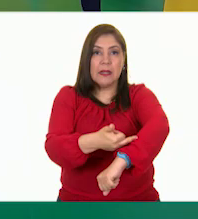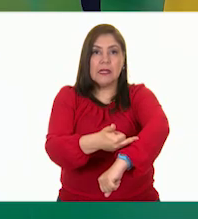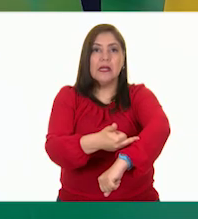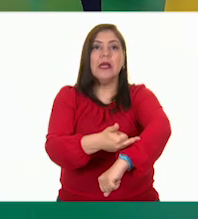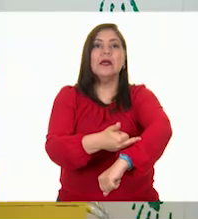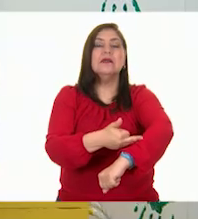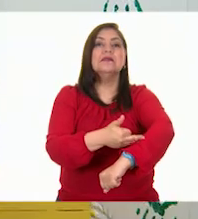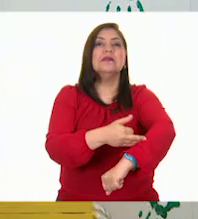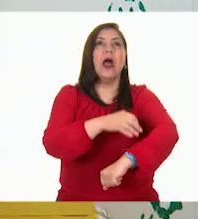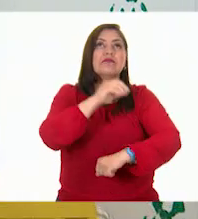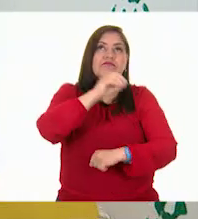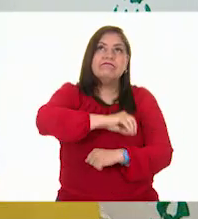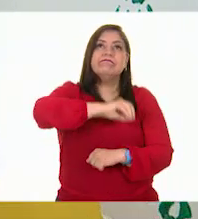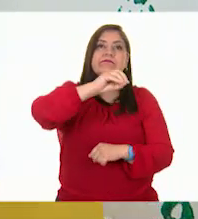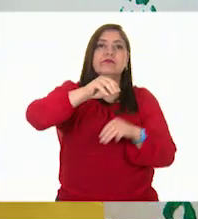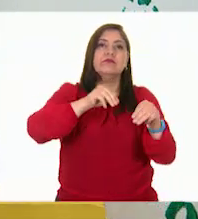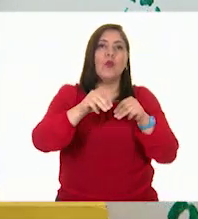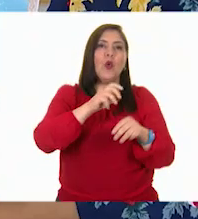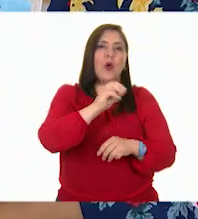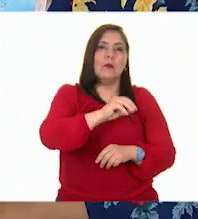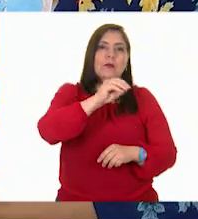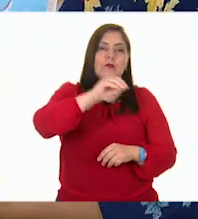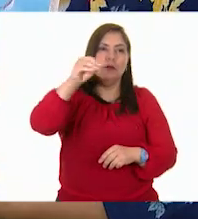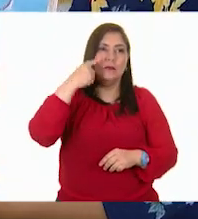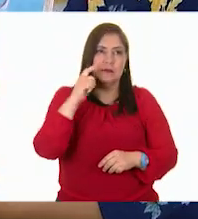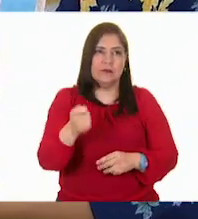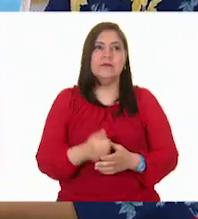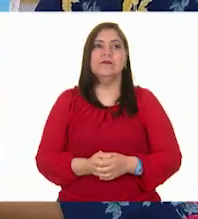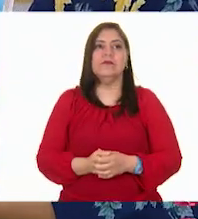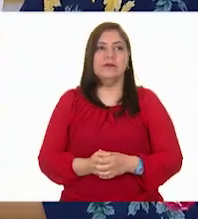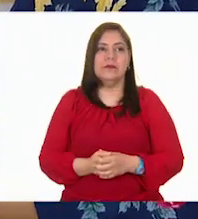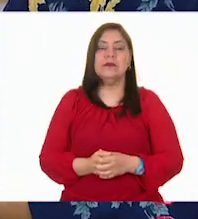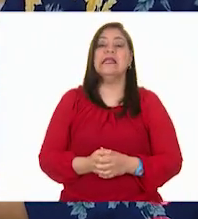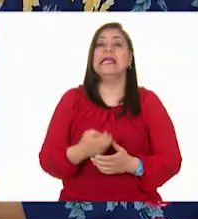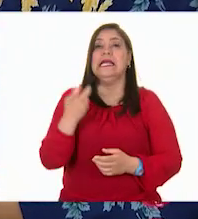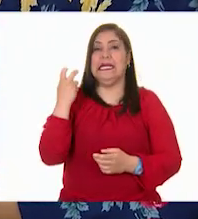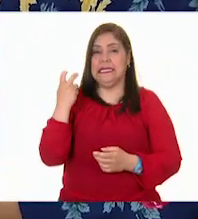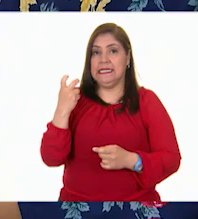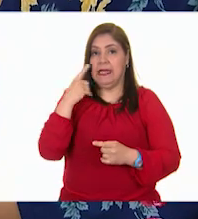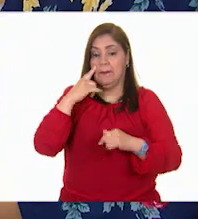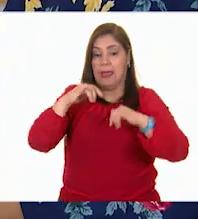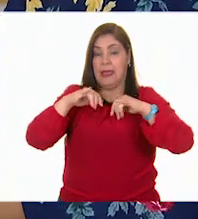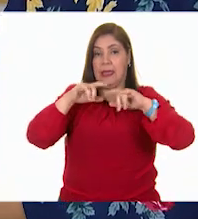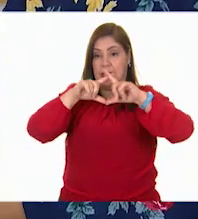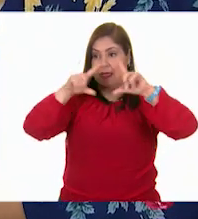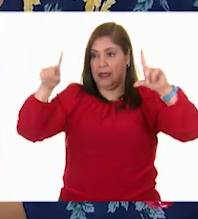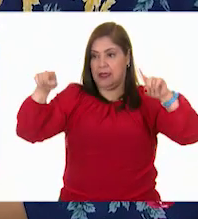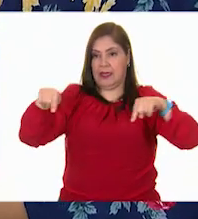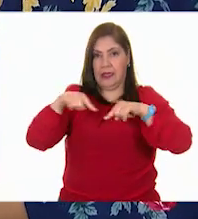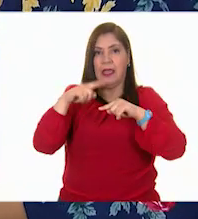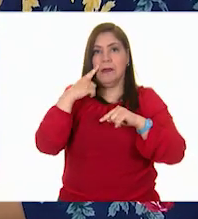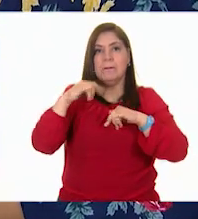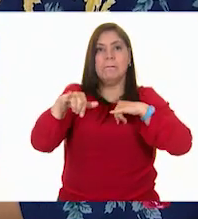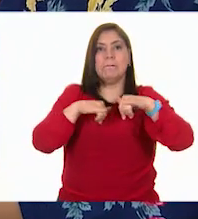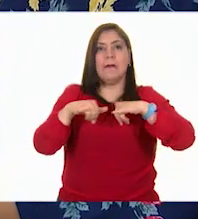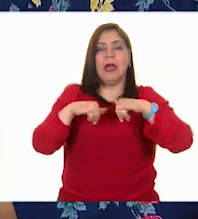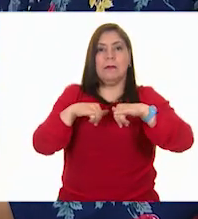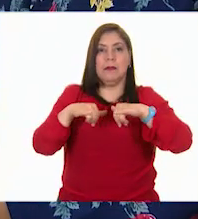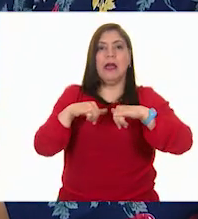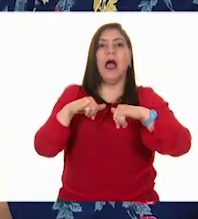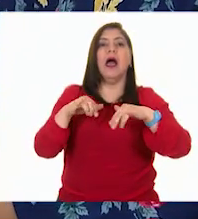Movimiento. Familias en movimiento. Y justamente el mapa es la portada de nuestro libro,